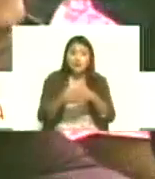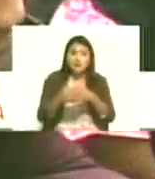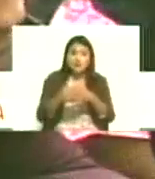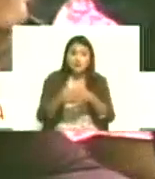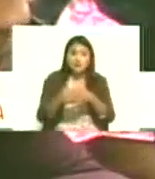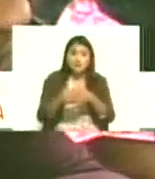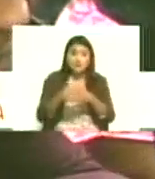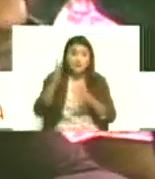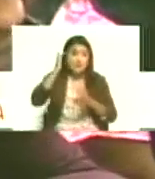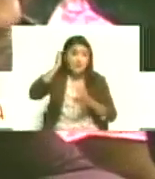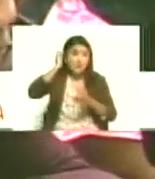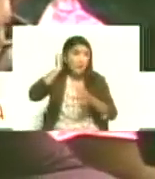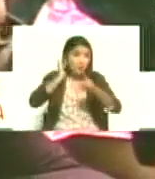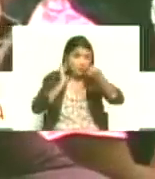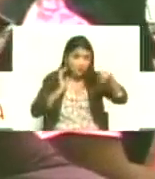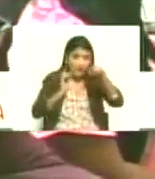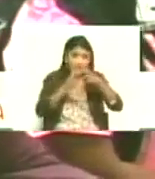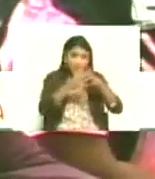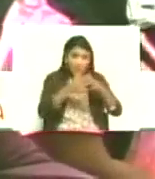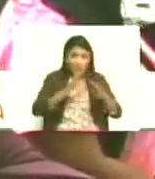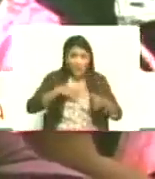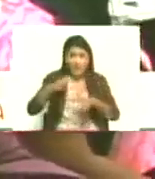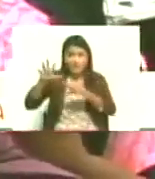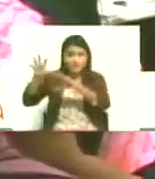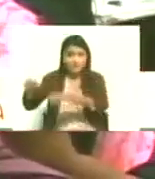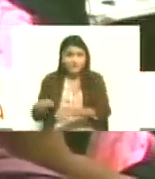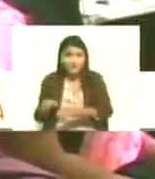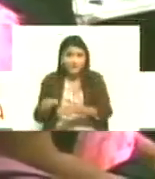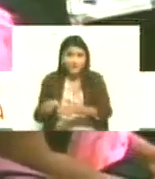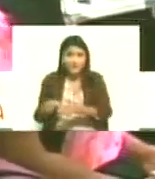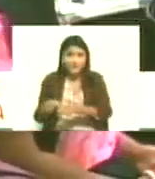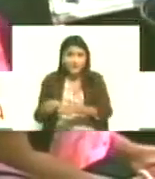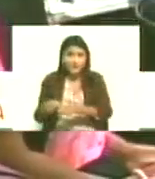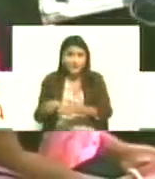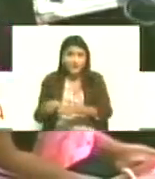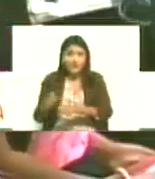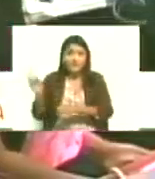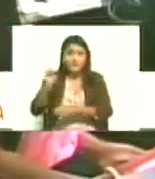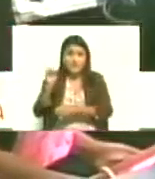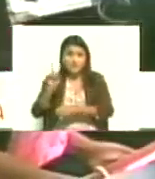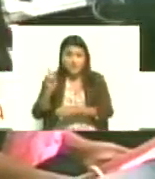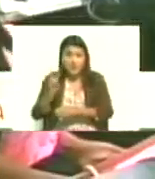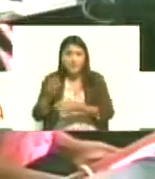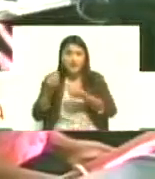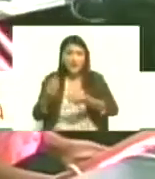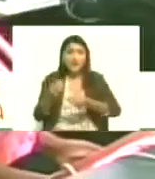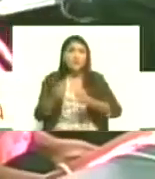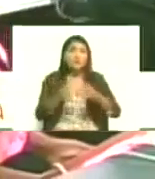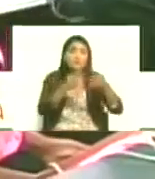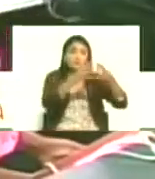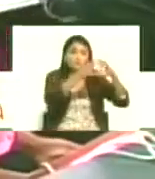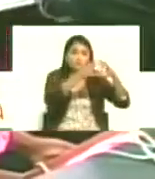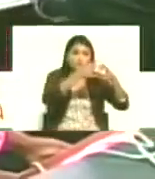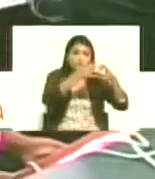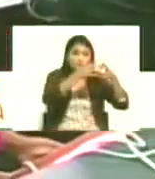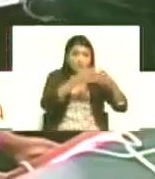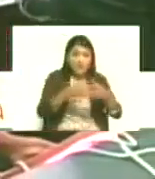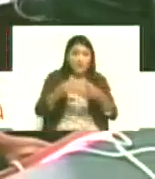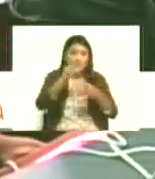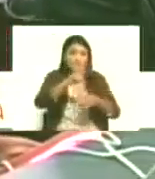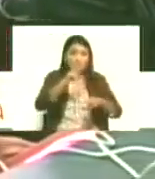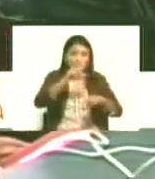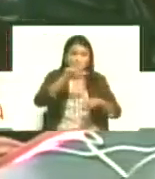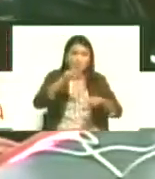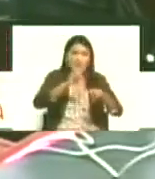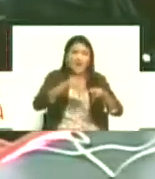en propiedad de ustedes los Estados Unidos de América para que envíen allí a los negros